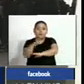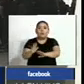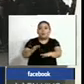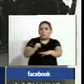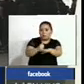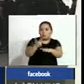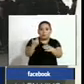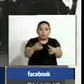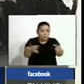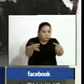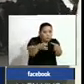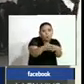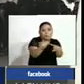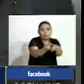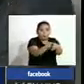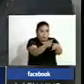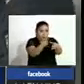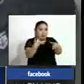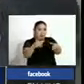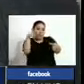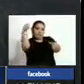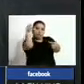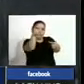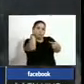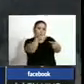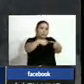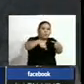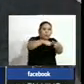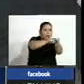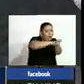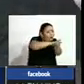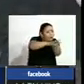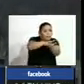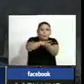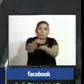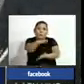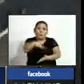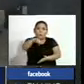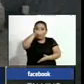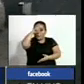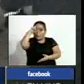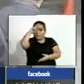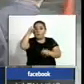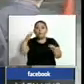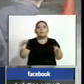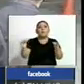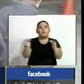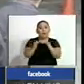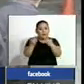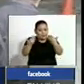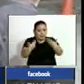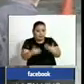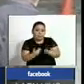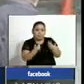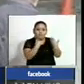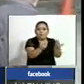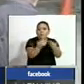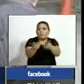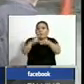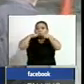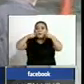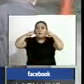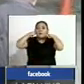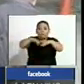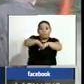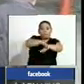el personal policial fue capacitado para mantener la salubridad en las instalaciones. Además, se les ha proporcionado mascarillas y guantes para